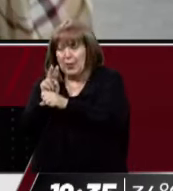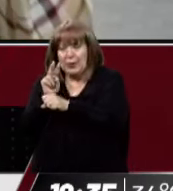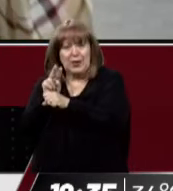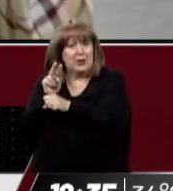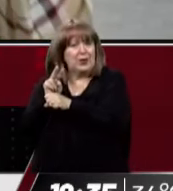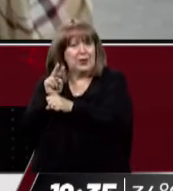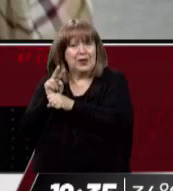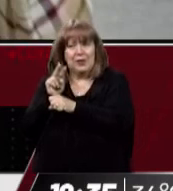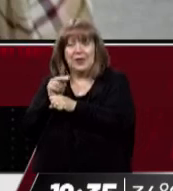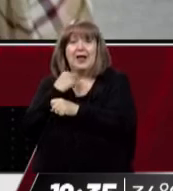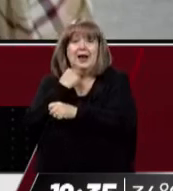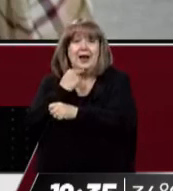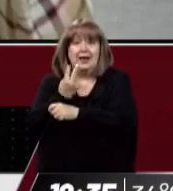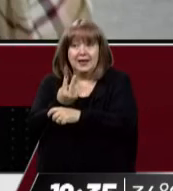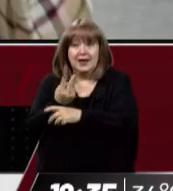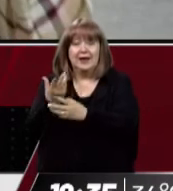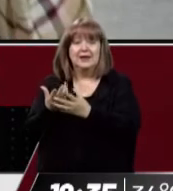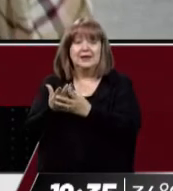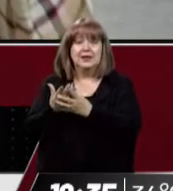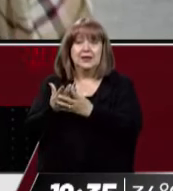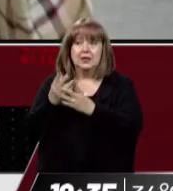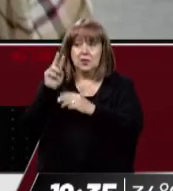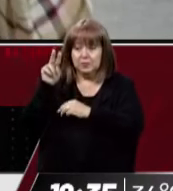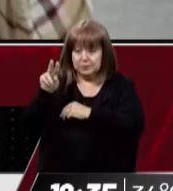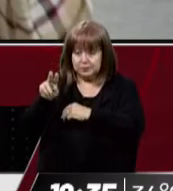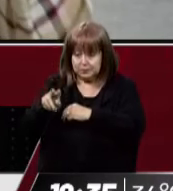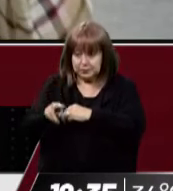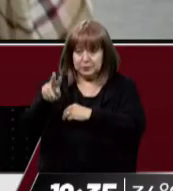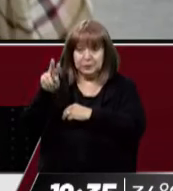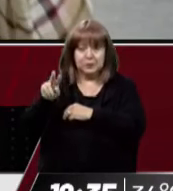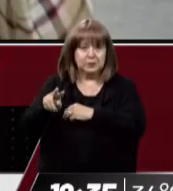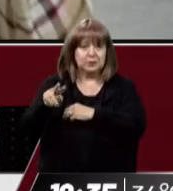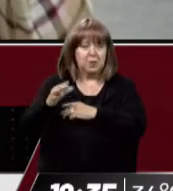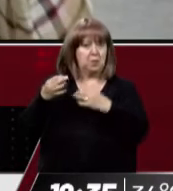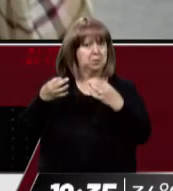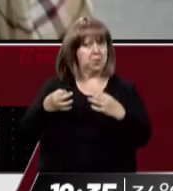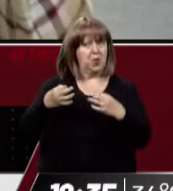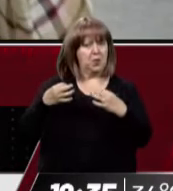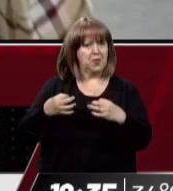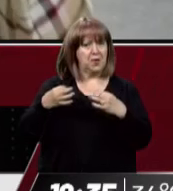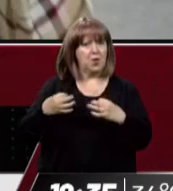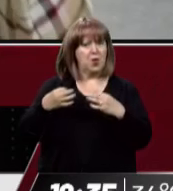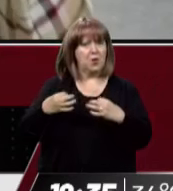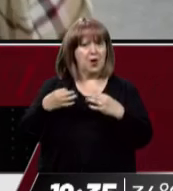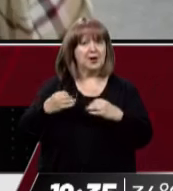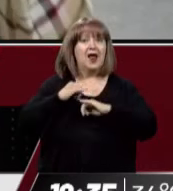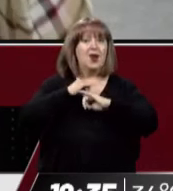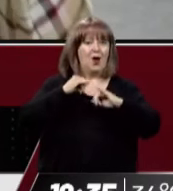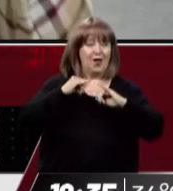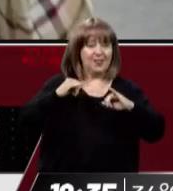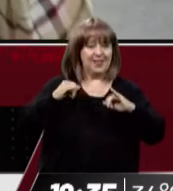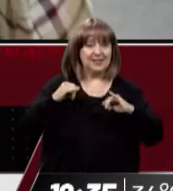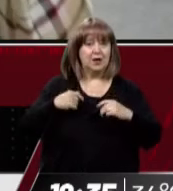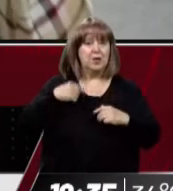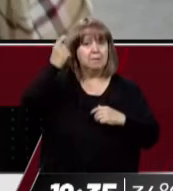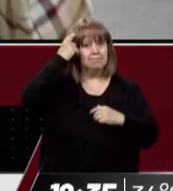día que ocurrió el accidente y que no le han quedado secuelas a pesar de la gravedad de las heridas esto es muy buena noticia sobre todo